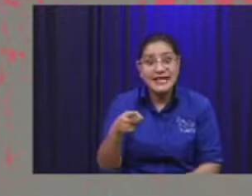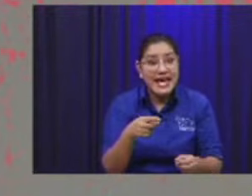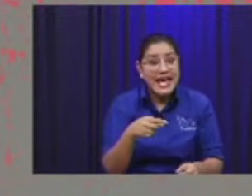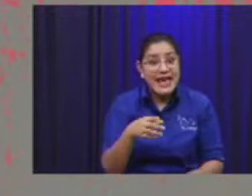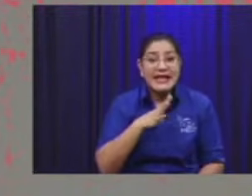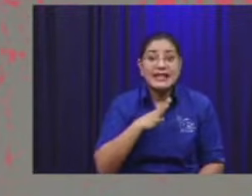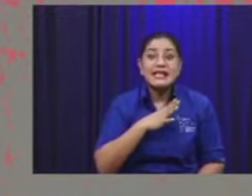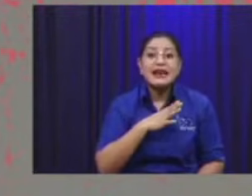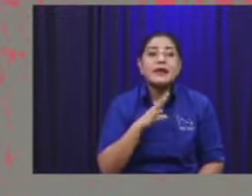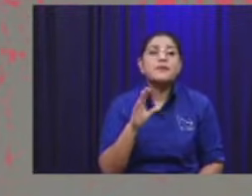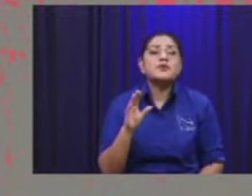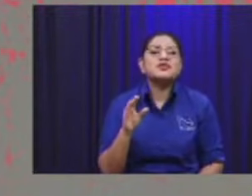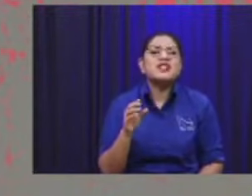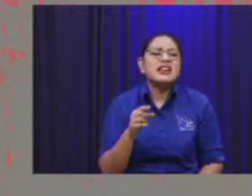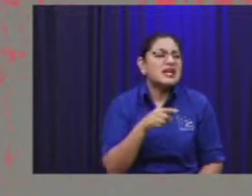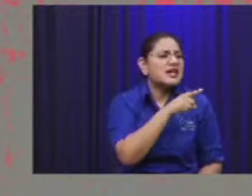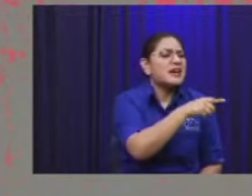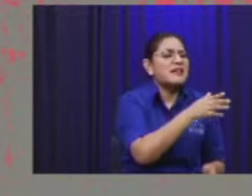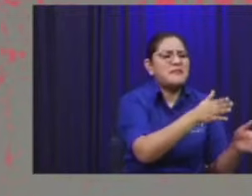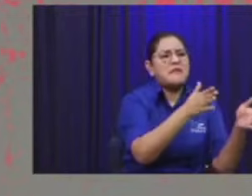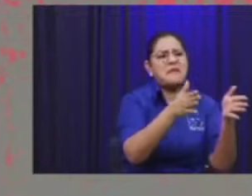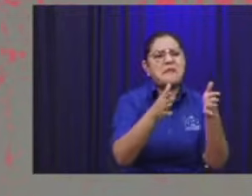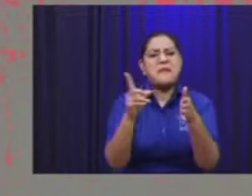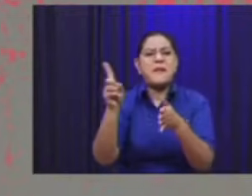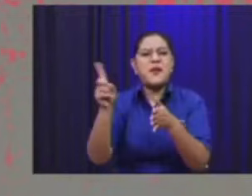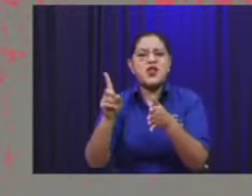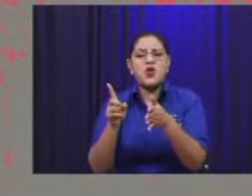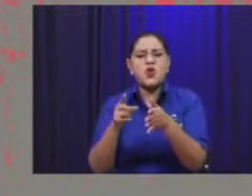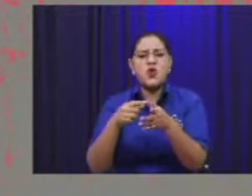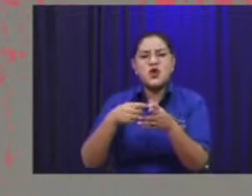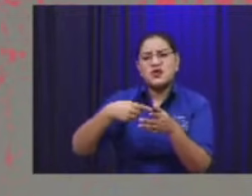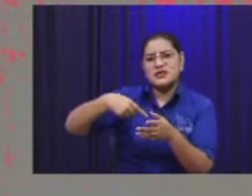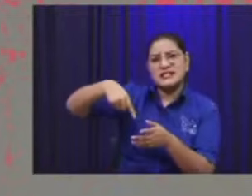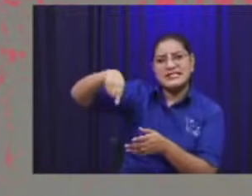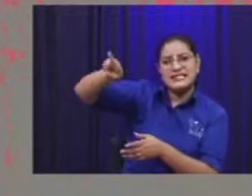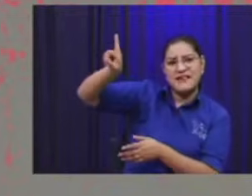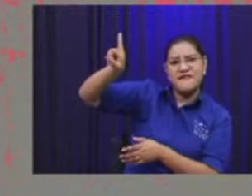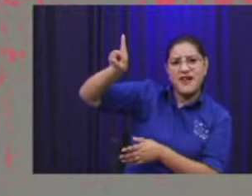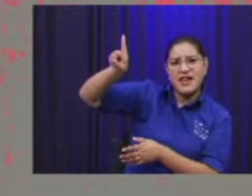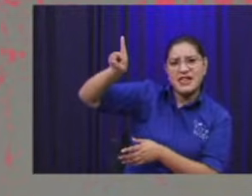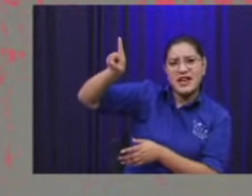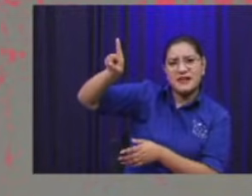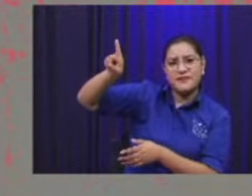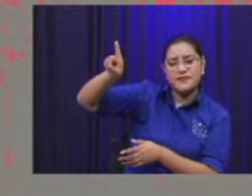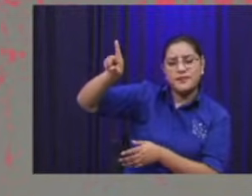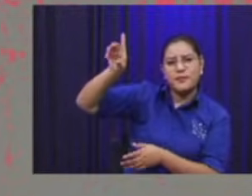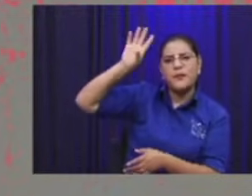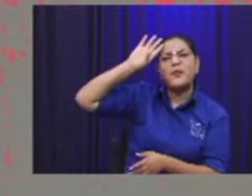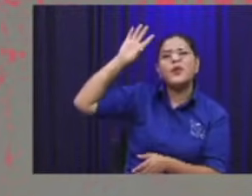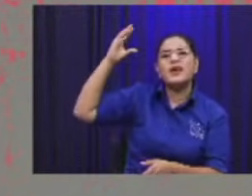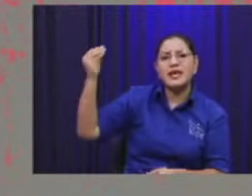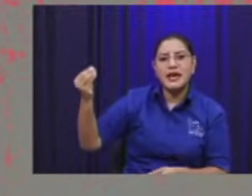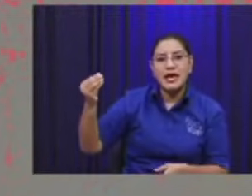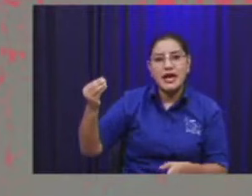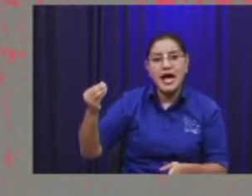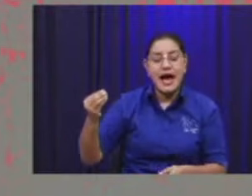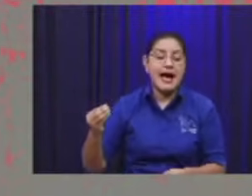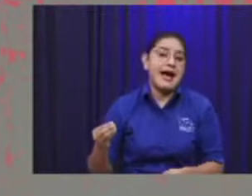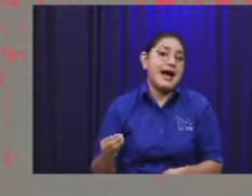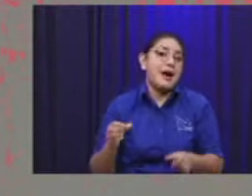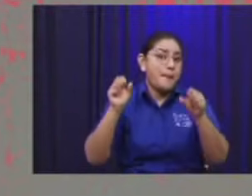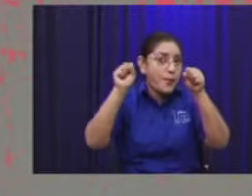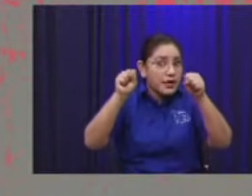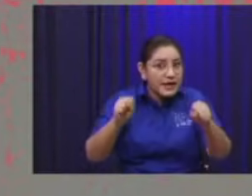hacemos que estos no suban ok y no sea que se multiplique pero